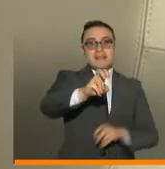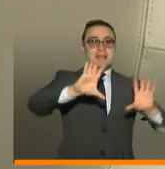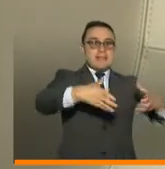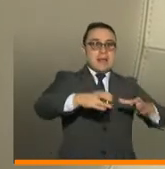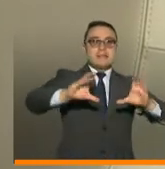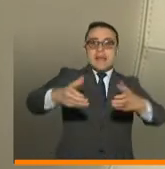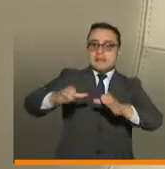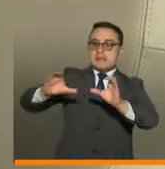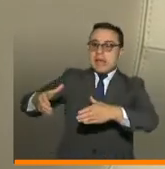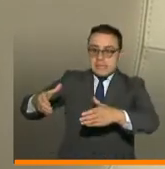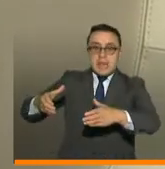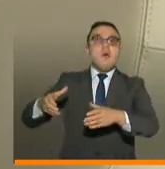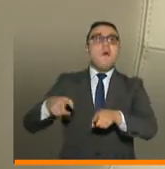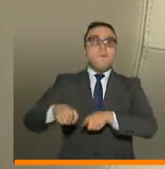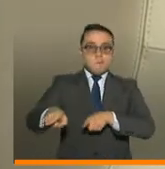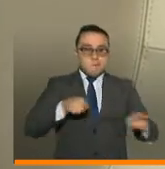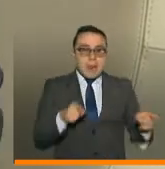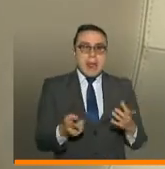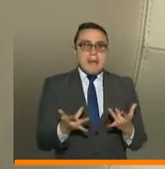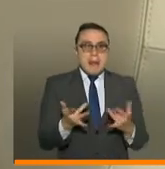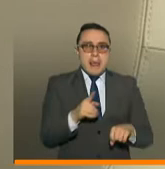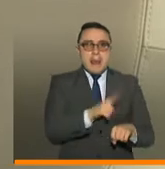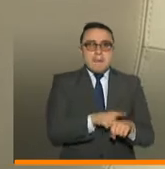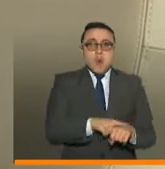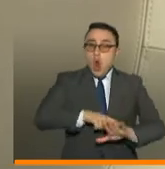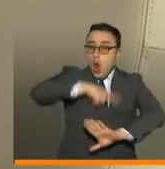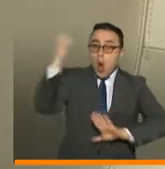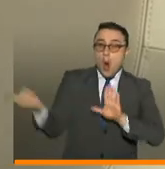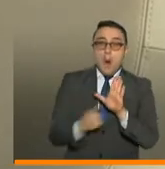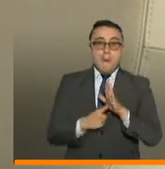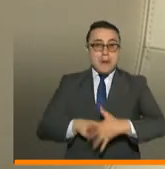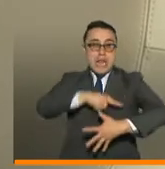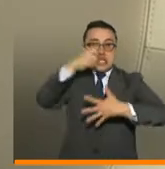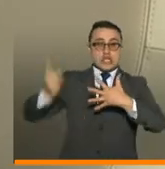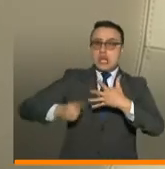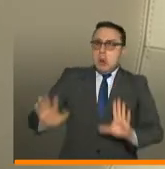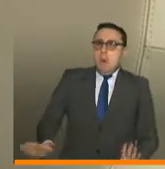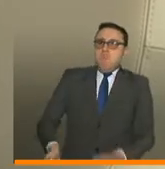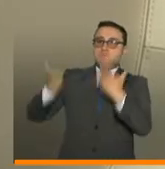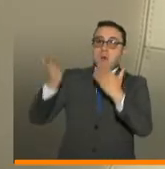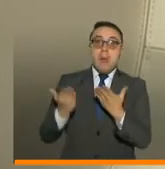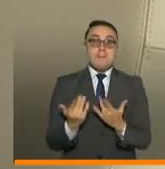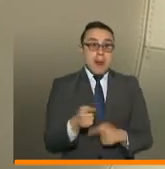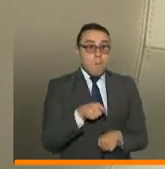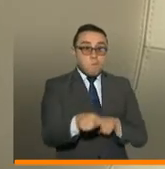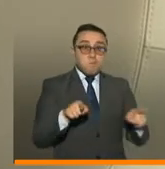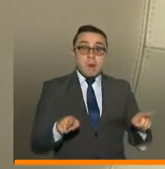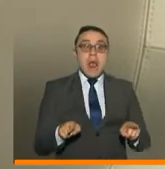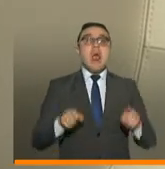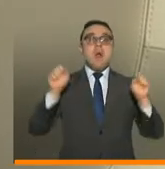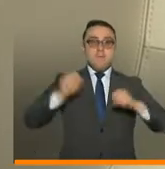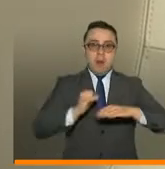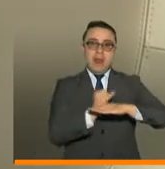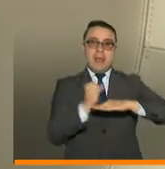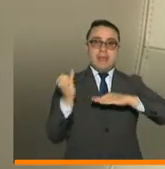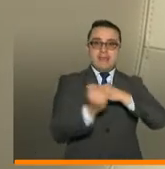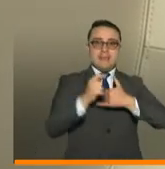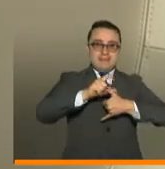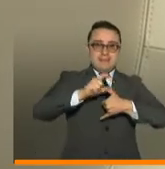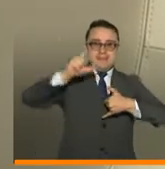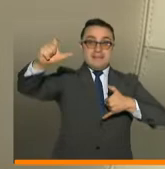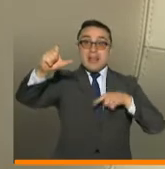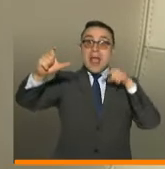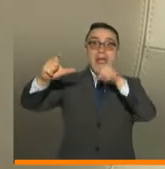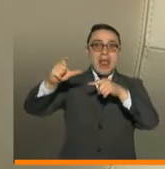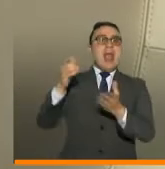a momentáneamente, mientras hacemos toda la reactivación de las 5 infraestructuras, garantizar que en San Andrés, Providencia y Santa Catalina la educación